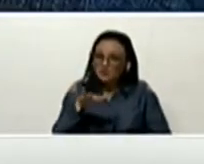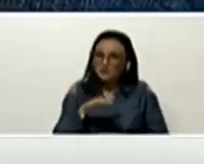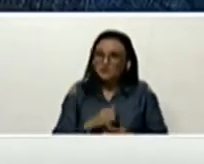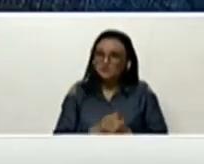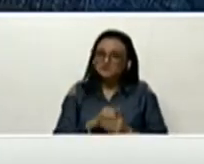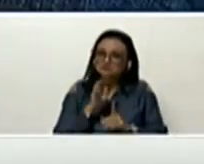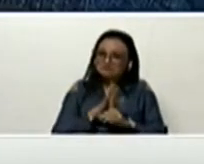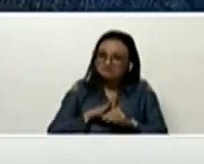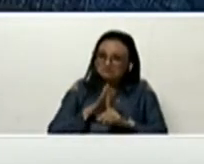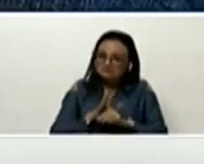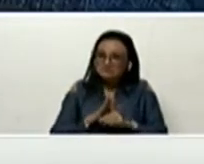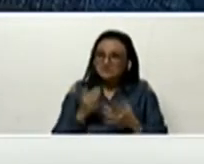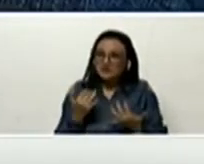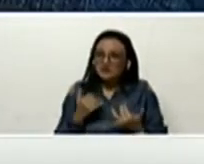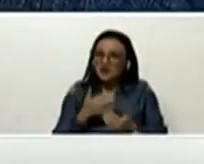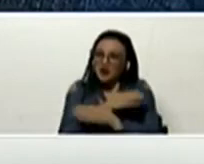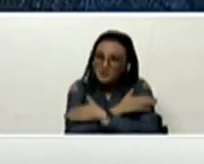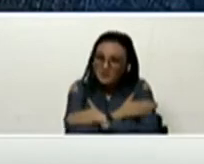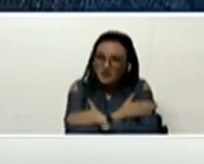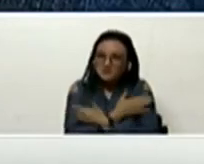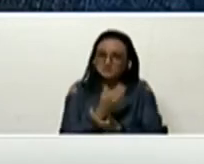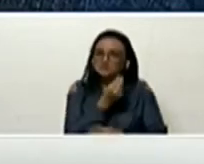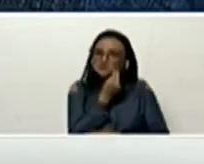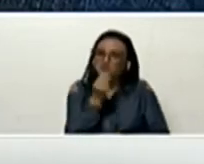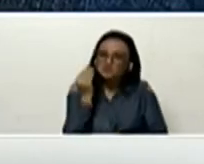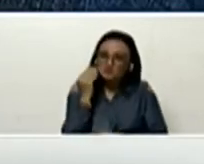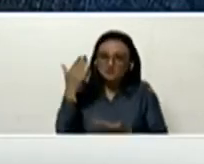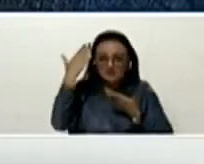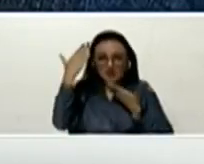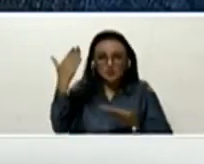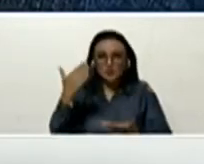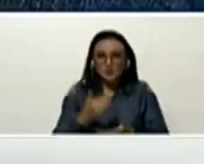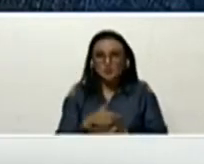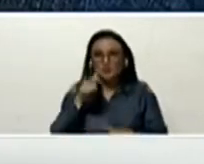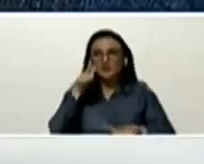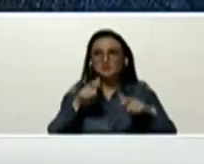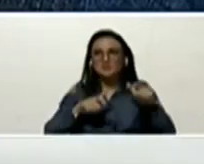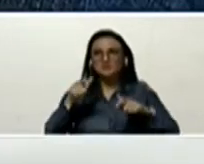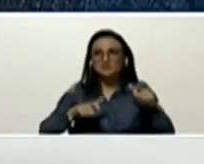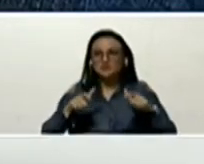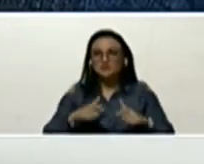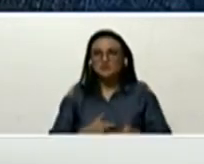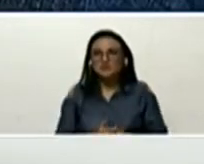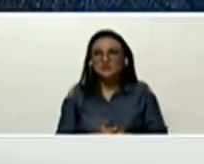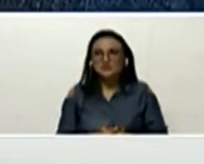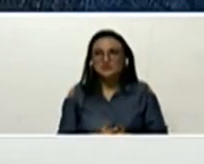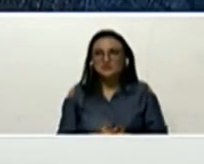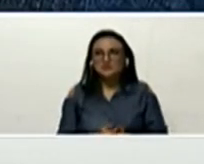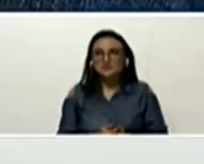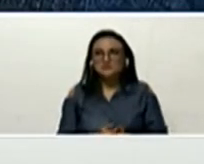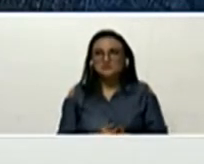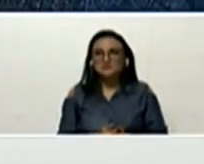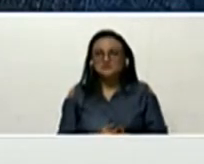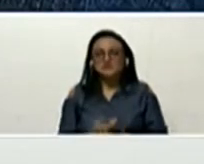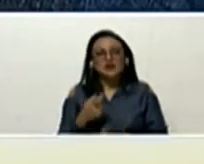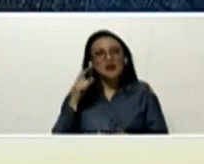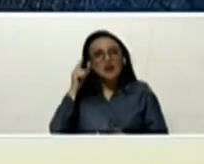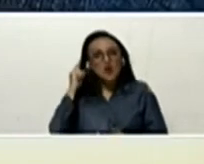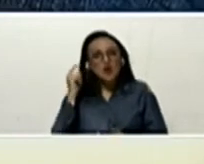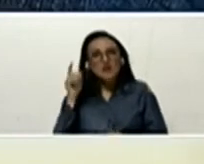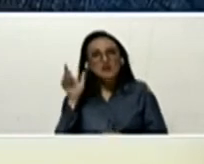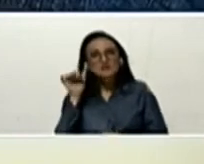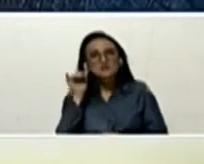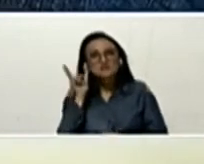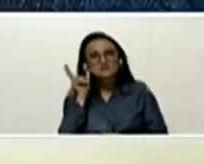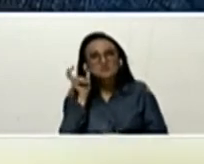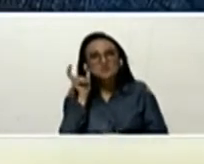de afecto. Le daba abrazos, besos, saludos a la gente. Él se ponía aquí en la oreja como